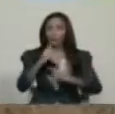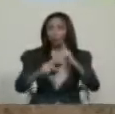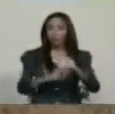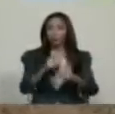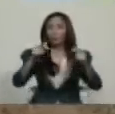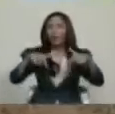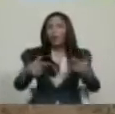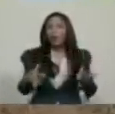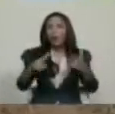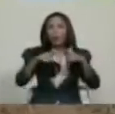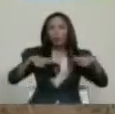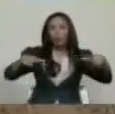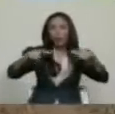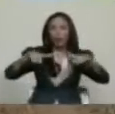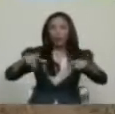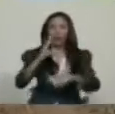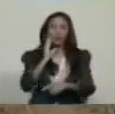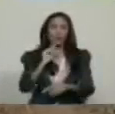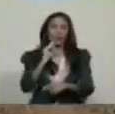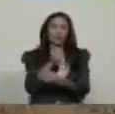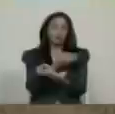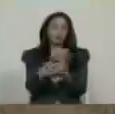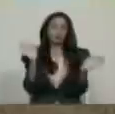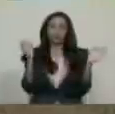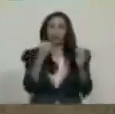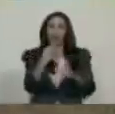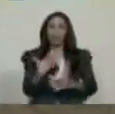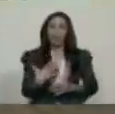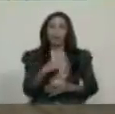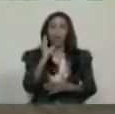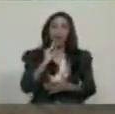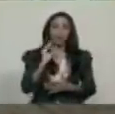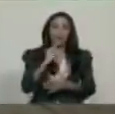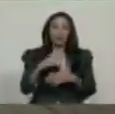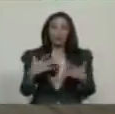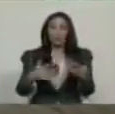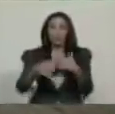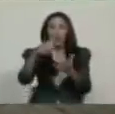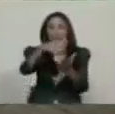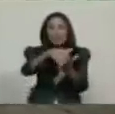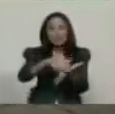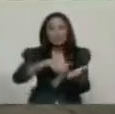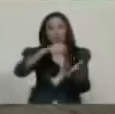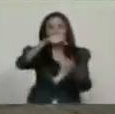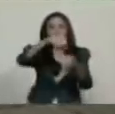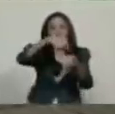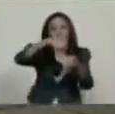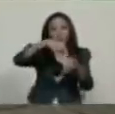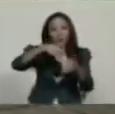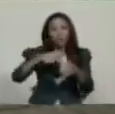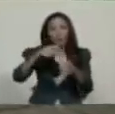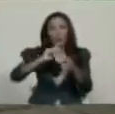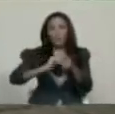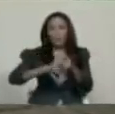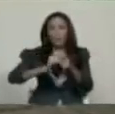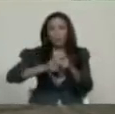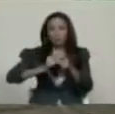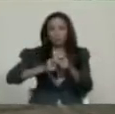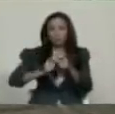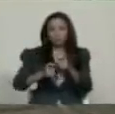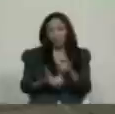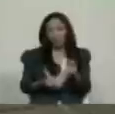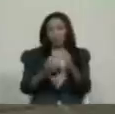estamos viendo una experiencia hermosísima. Es la experiencia de la siembra de la papa venezolana, de la papa soberana, de la papa de